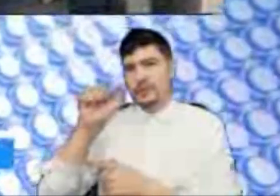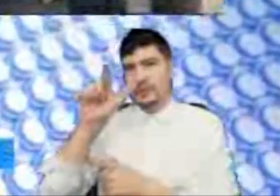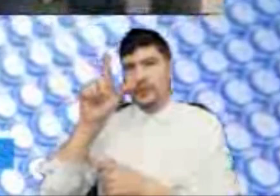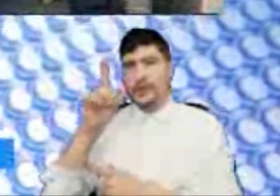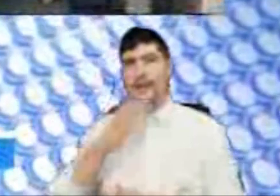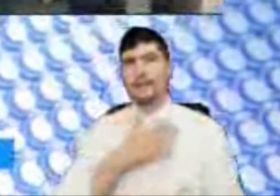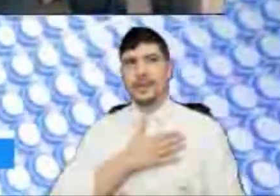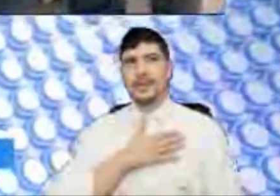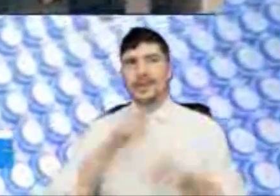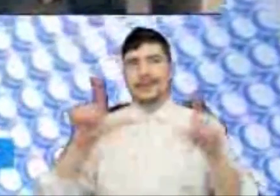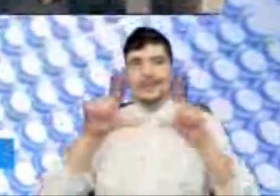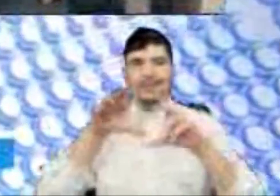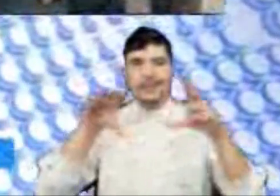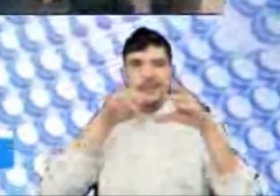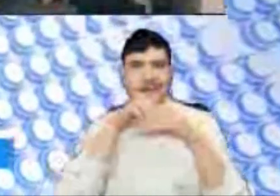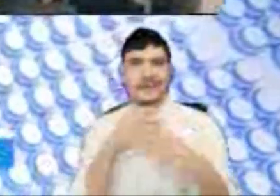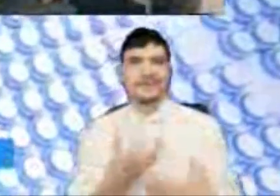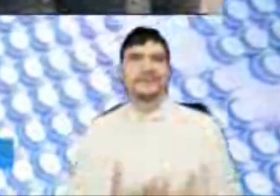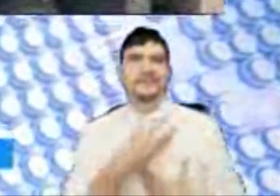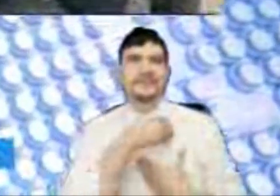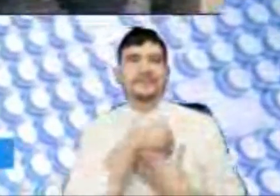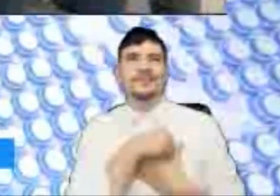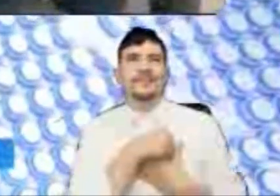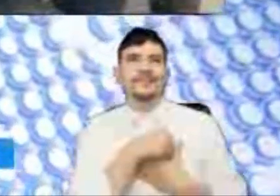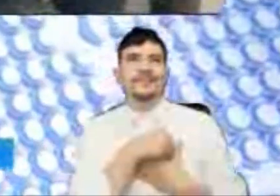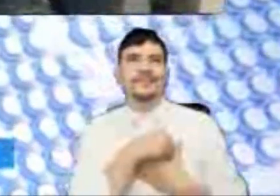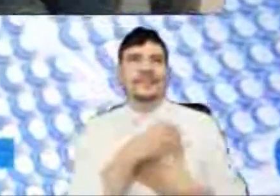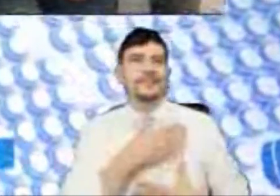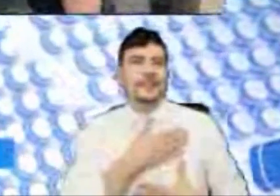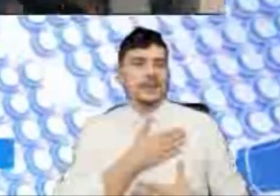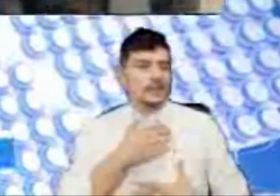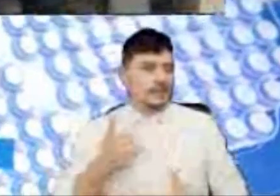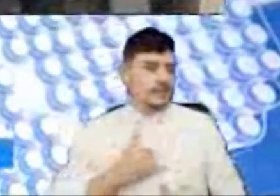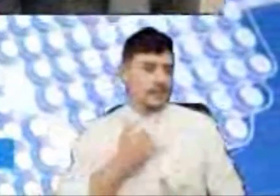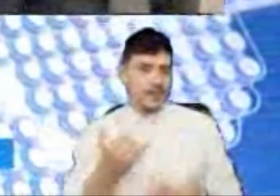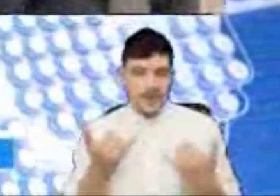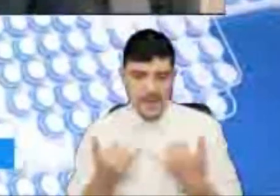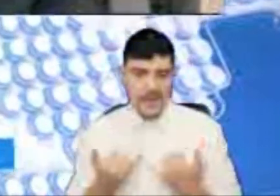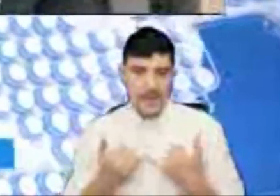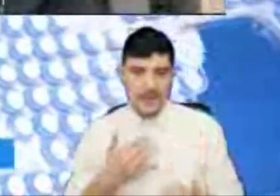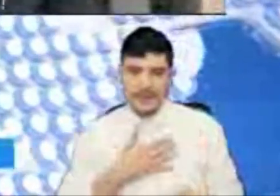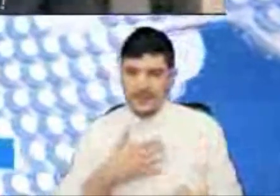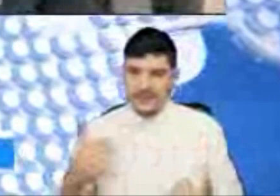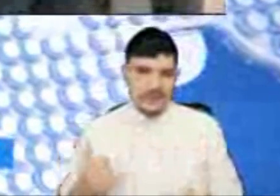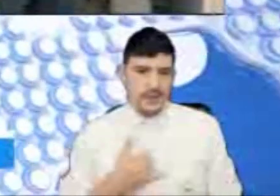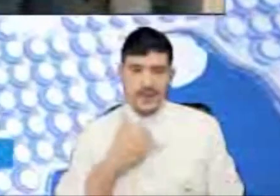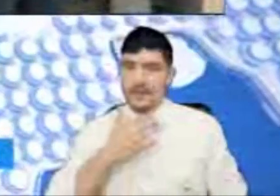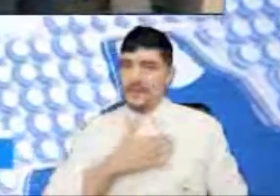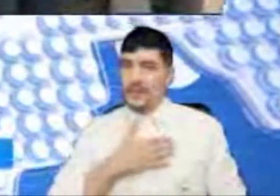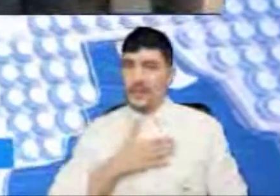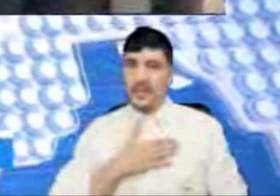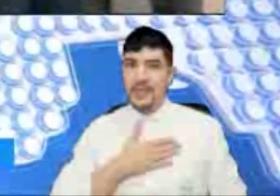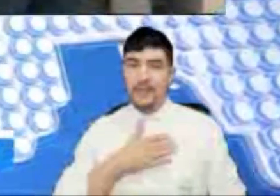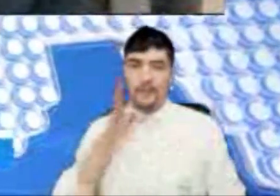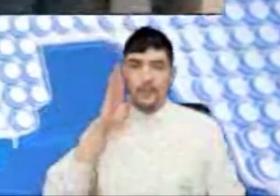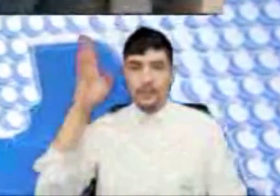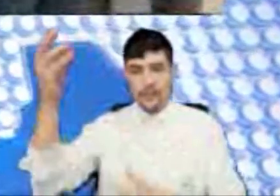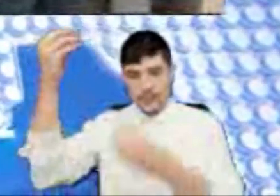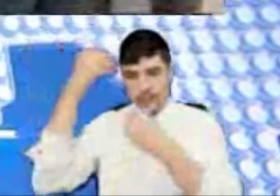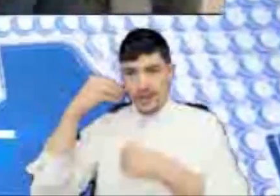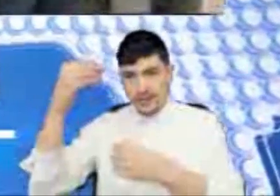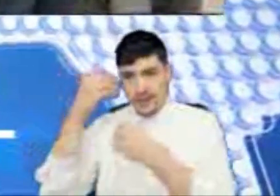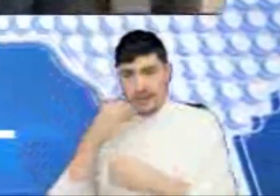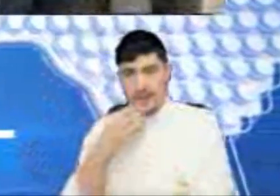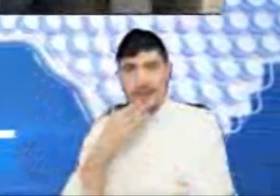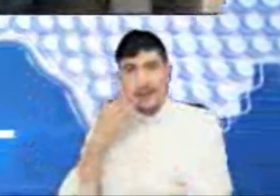parte esencial en lo que yo soy en día. Hoy en día mi futuro se labró gracias a lo que yo construí allí.